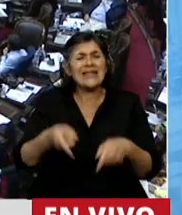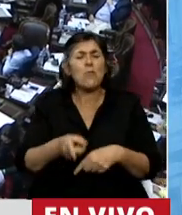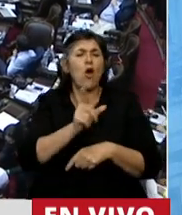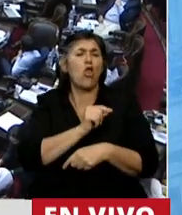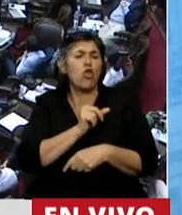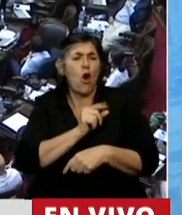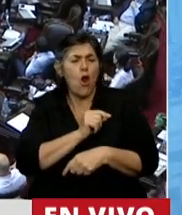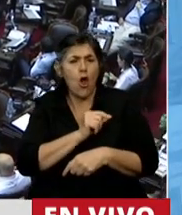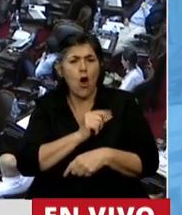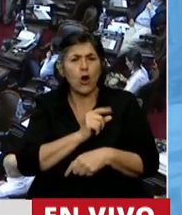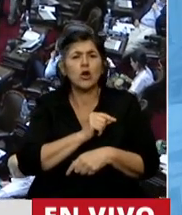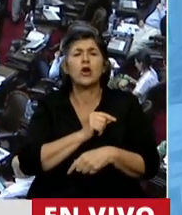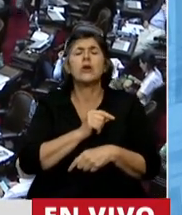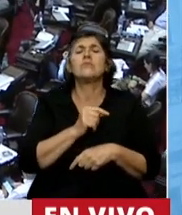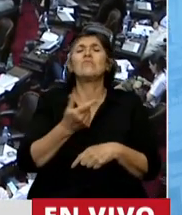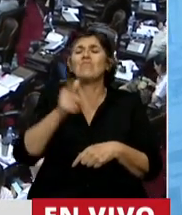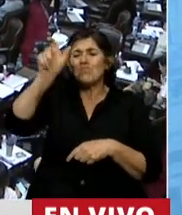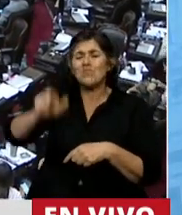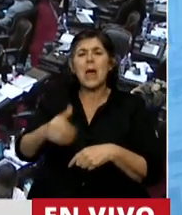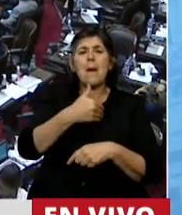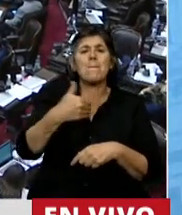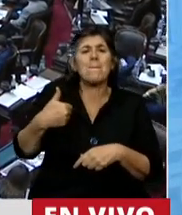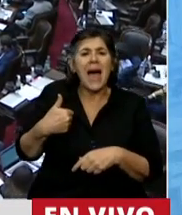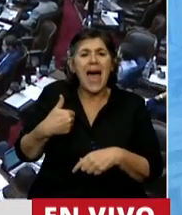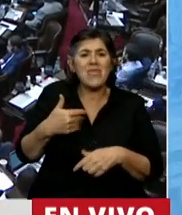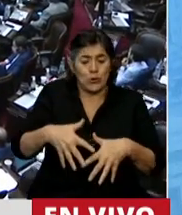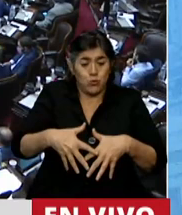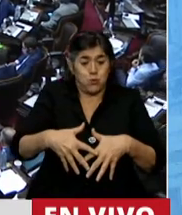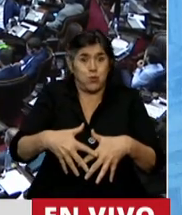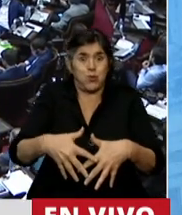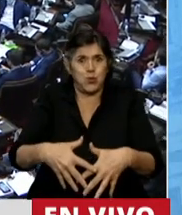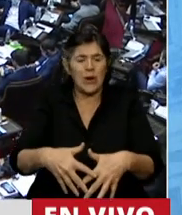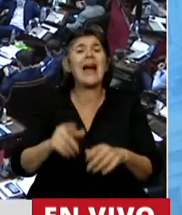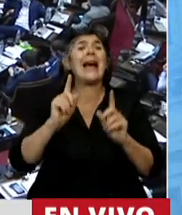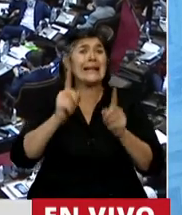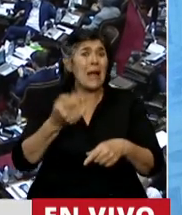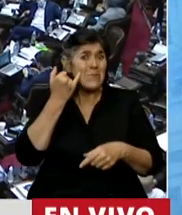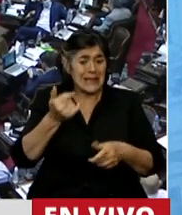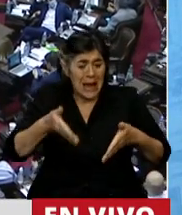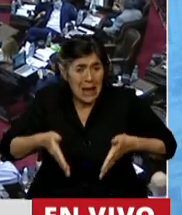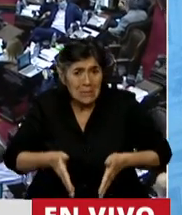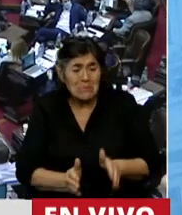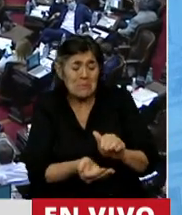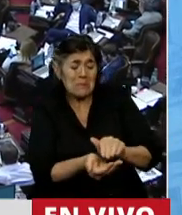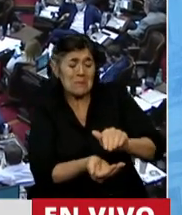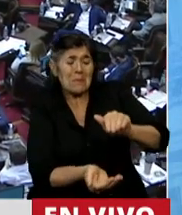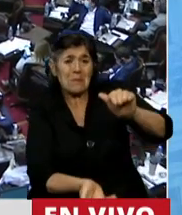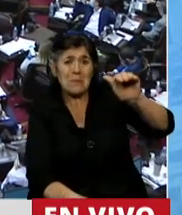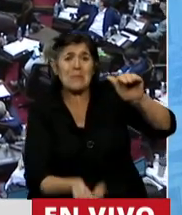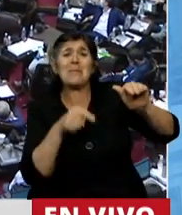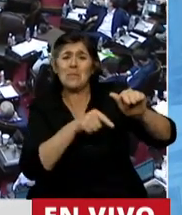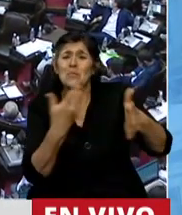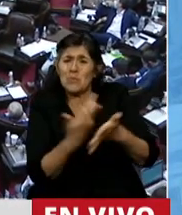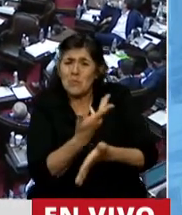que pasan muchas madres que esperan sus hijos y muchos niños que en la primera etapa de su